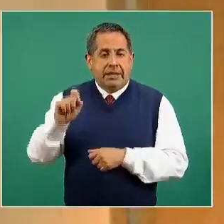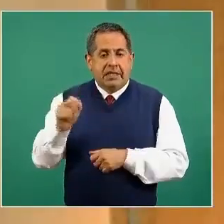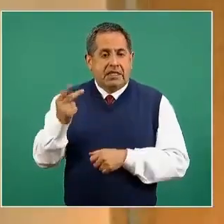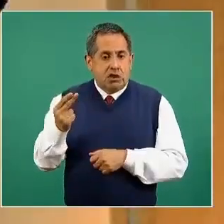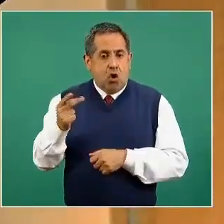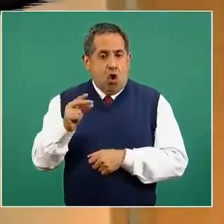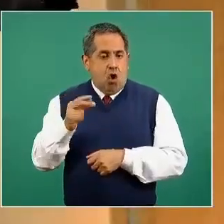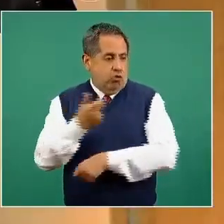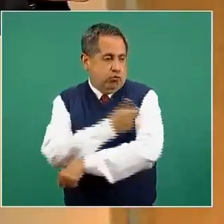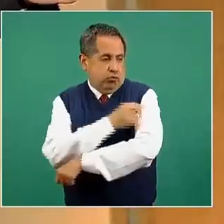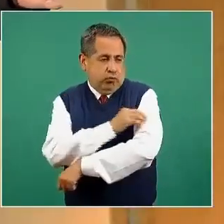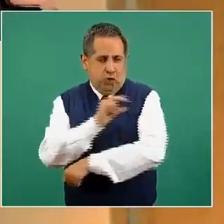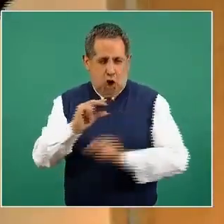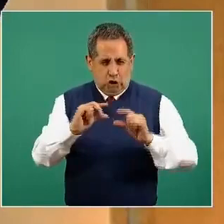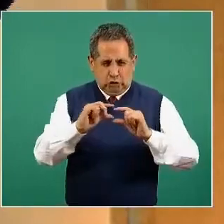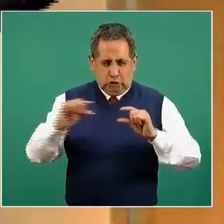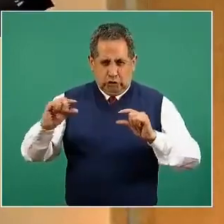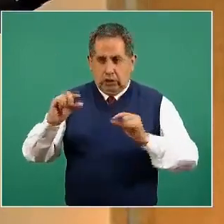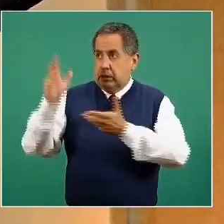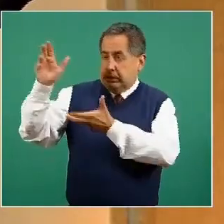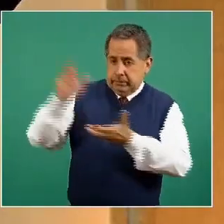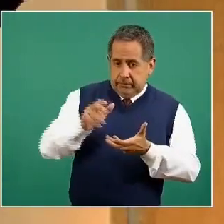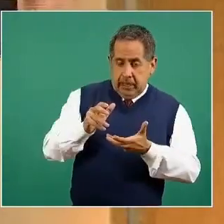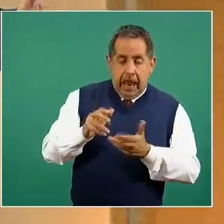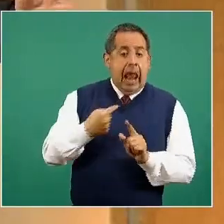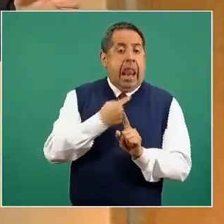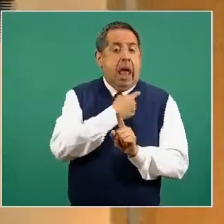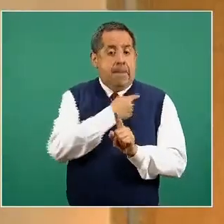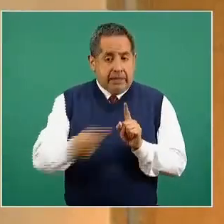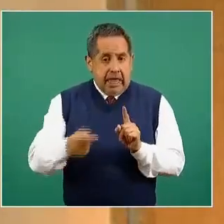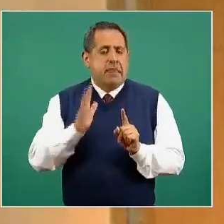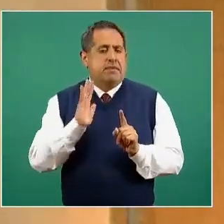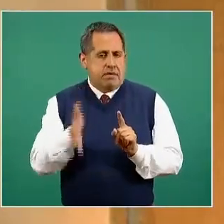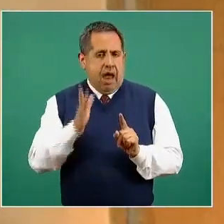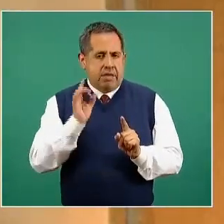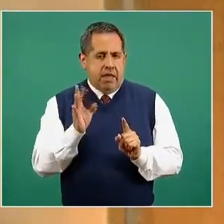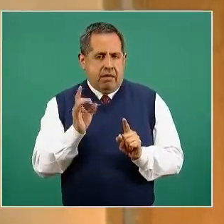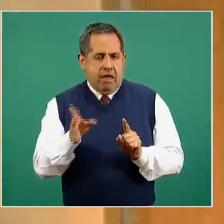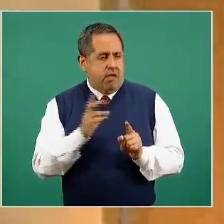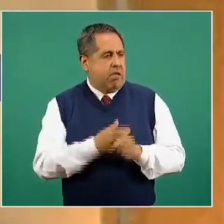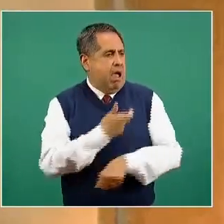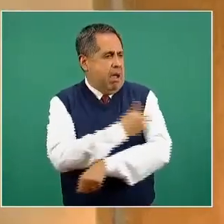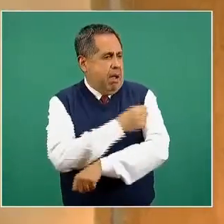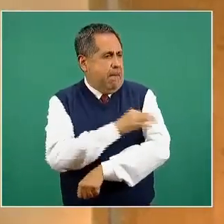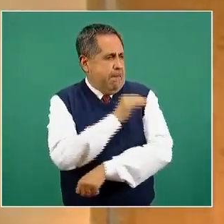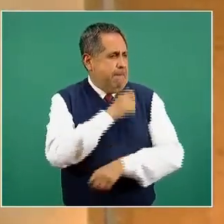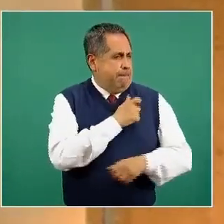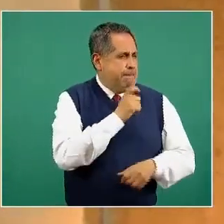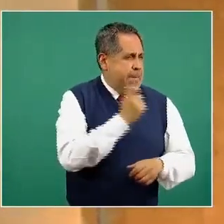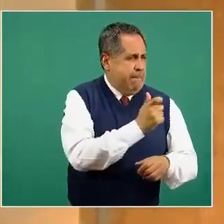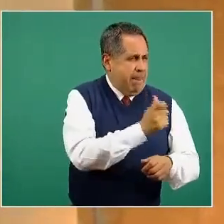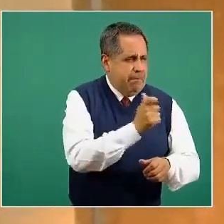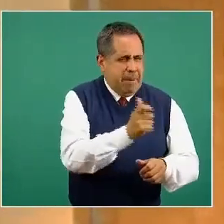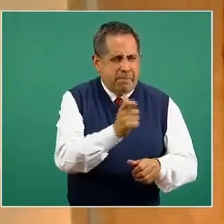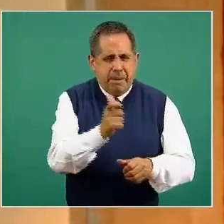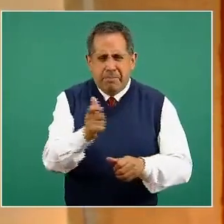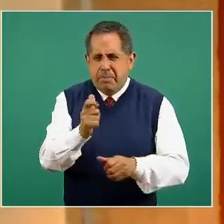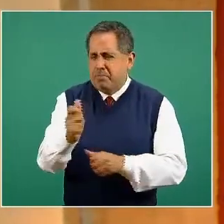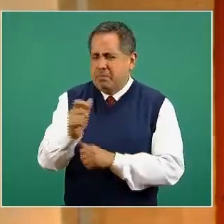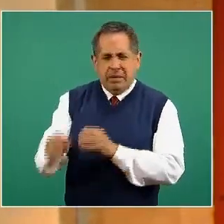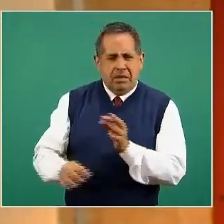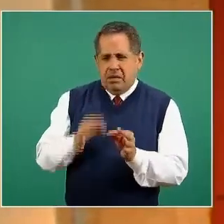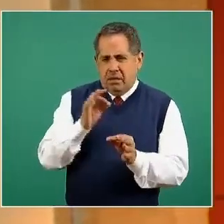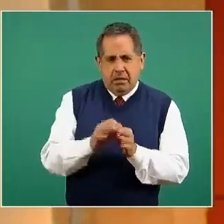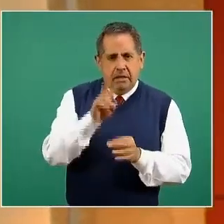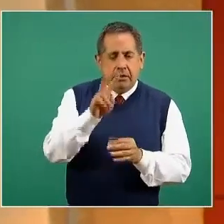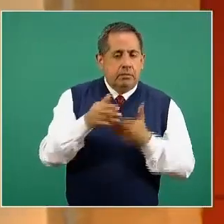439.725 dosis y vamos justamente a la mitad de su uso. Es decir, vamos en perfecto ritmo, de acuerdo a lo programado. Lo esperado